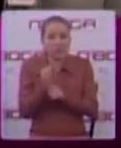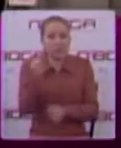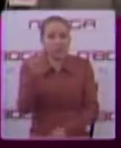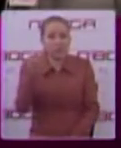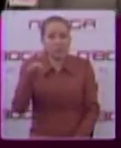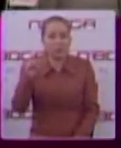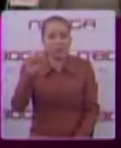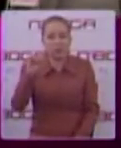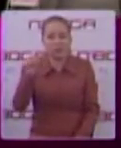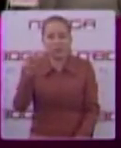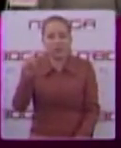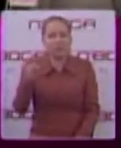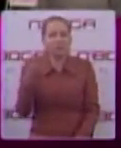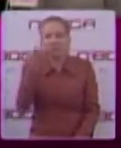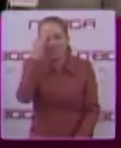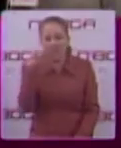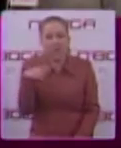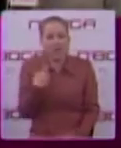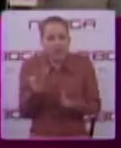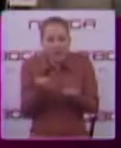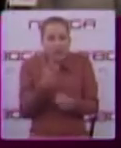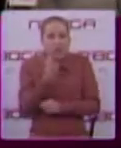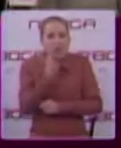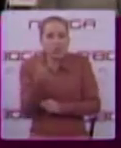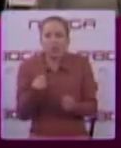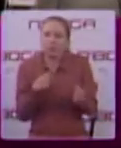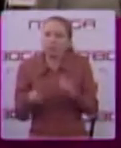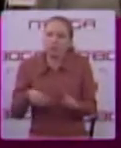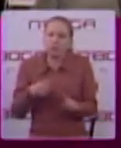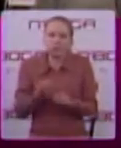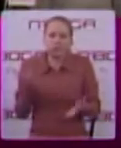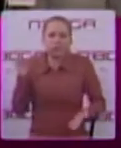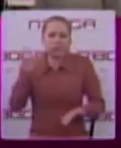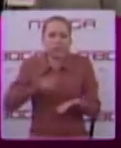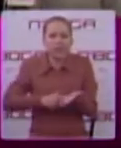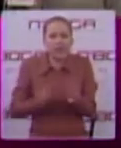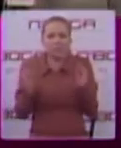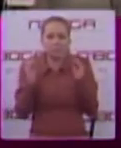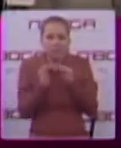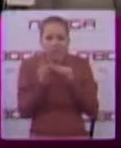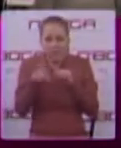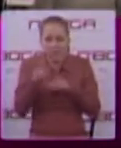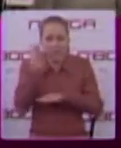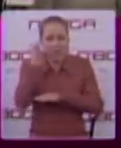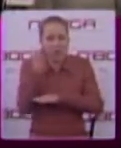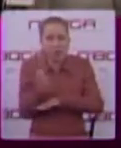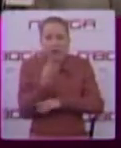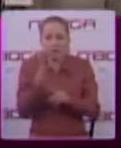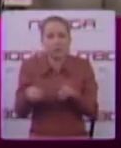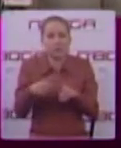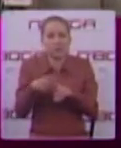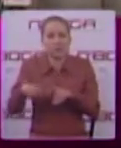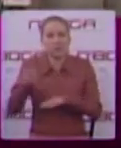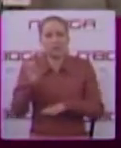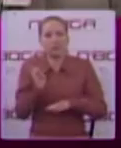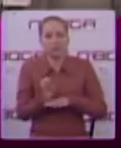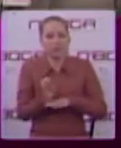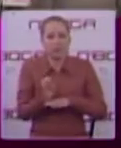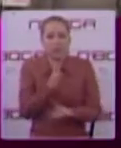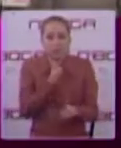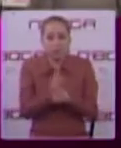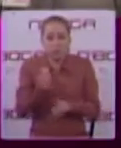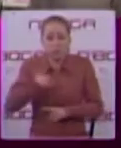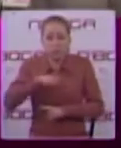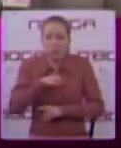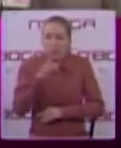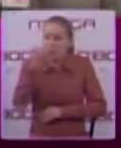enfocado a que el turismo se triplique como mínimo en la ciudad de Cuenca y en el Ecuador, y es por eso que hemos